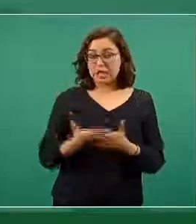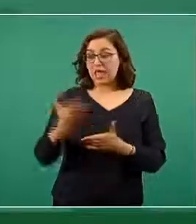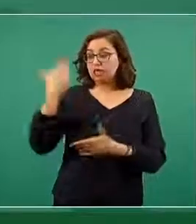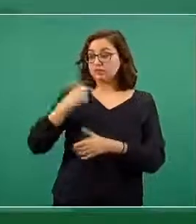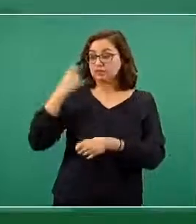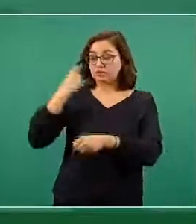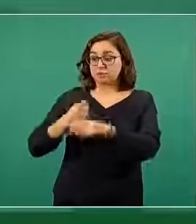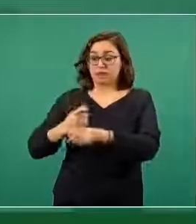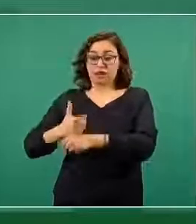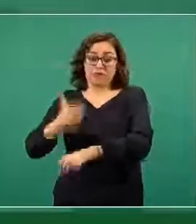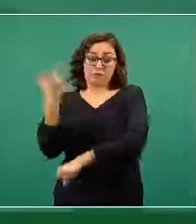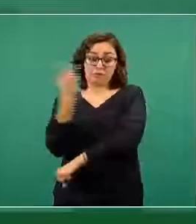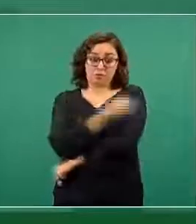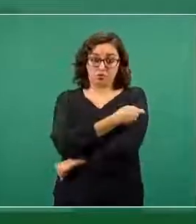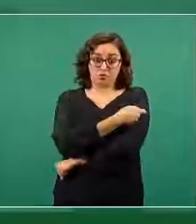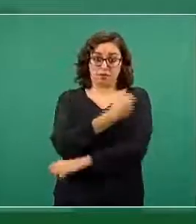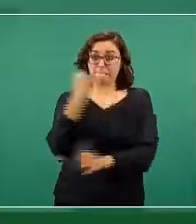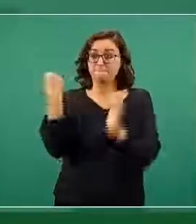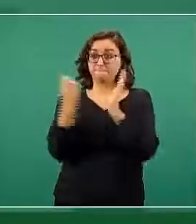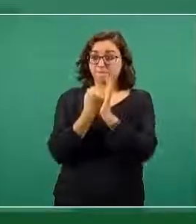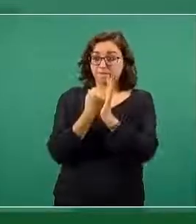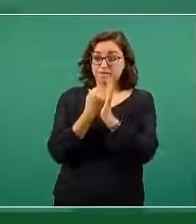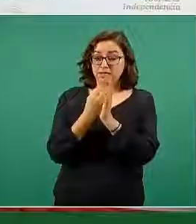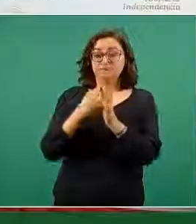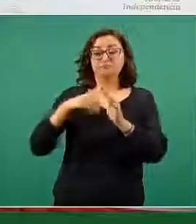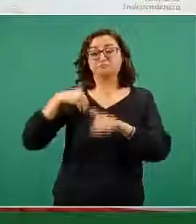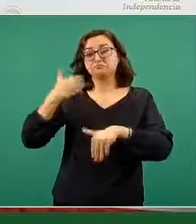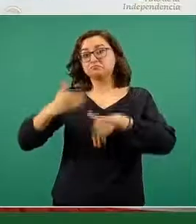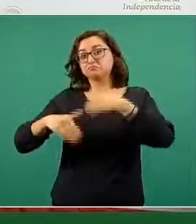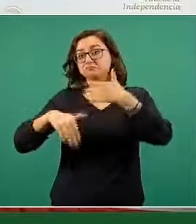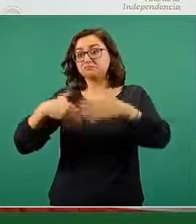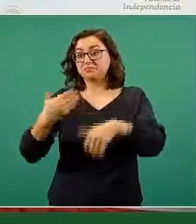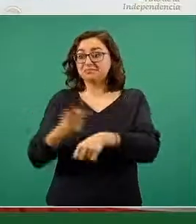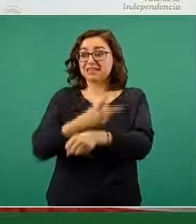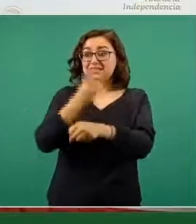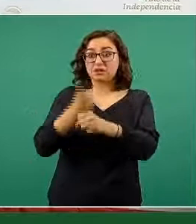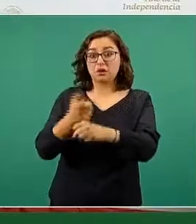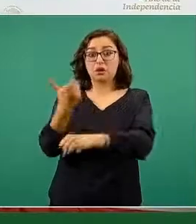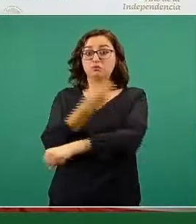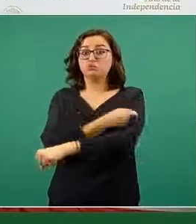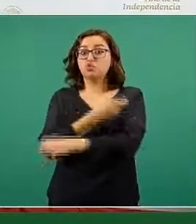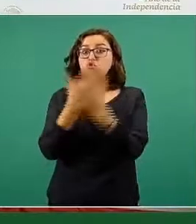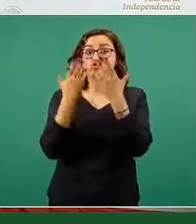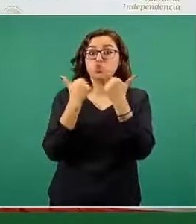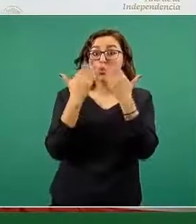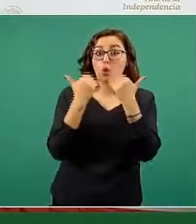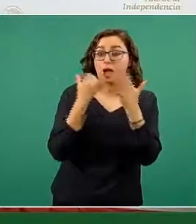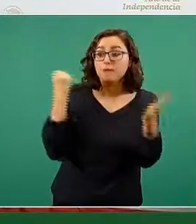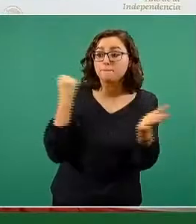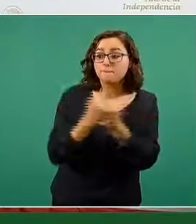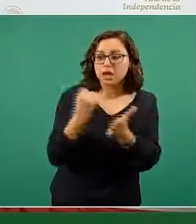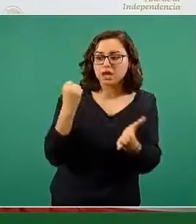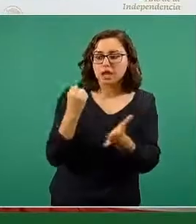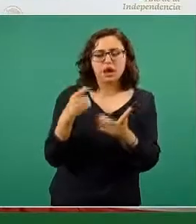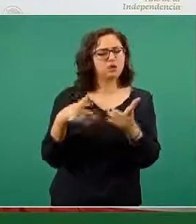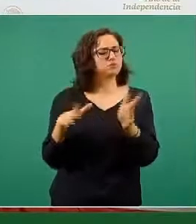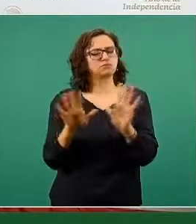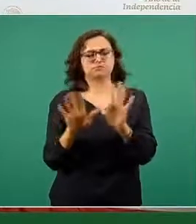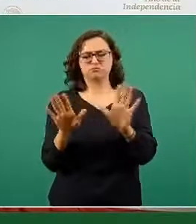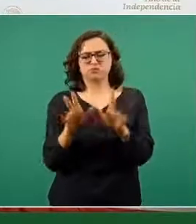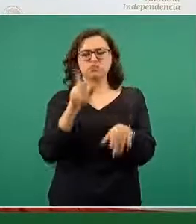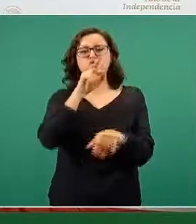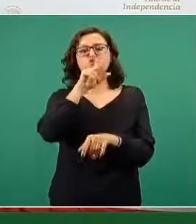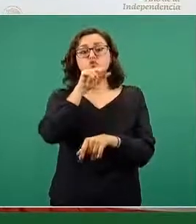primer dosis, ahí el coordinador de ese centro de vacunación le puede auxiliar junto